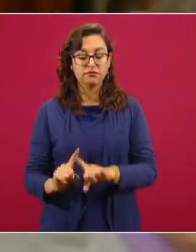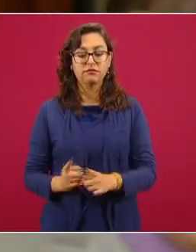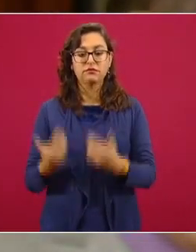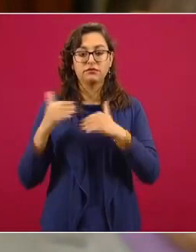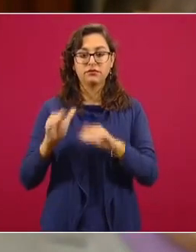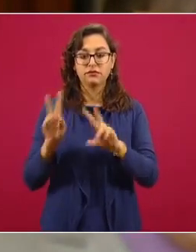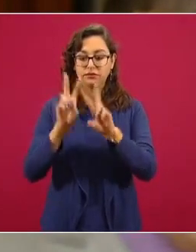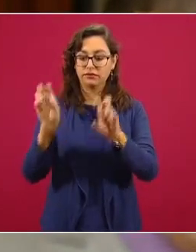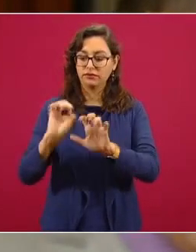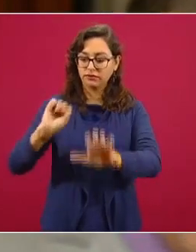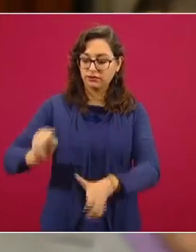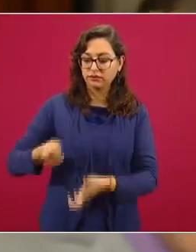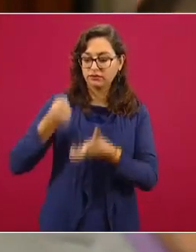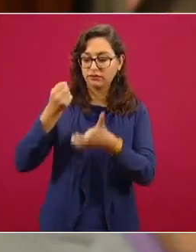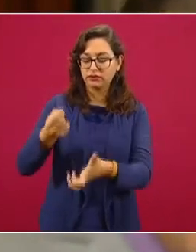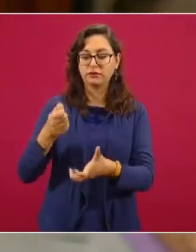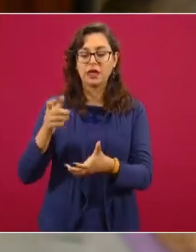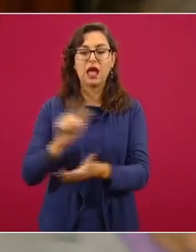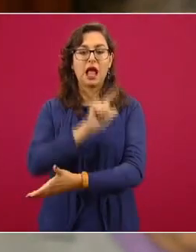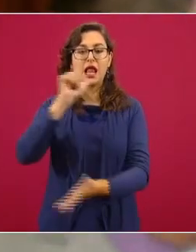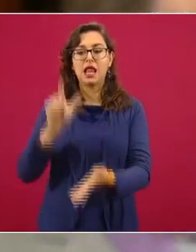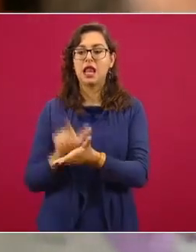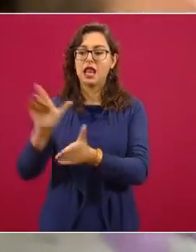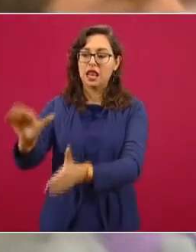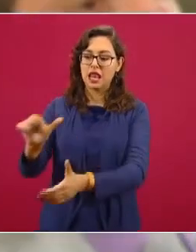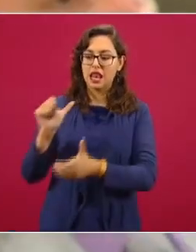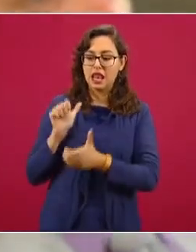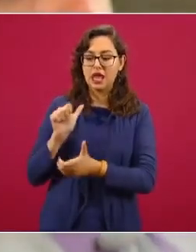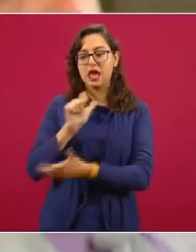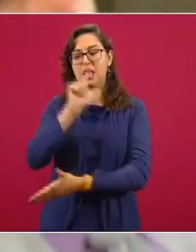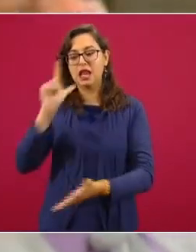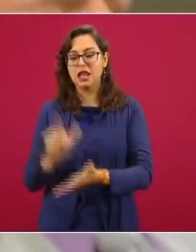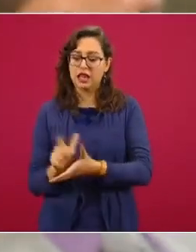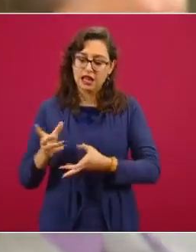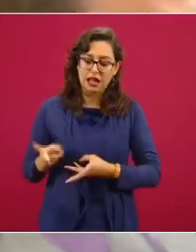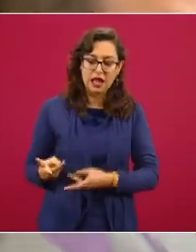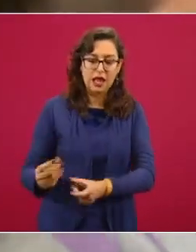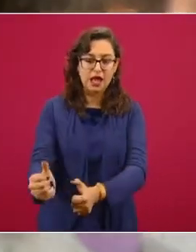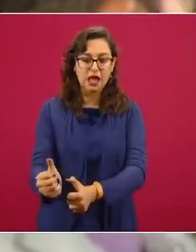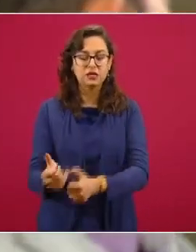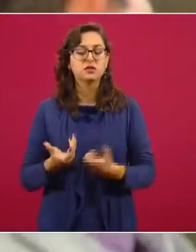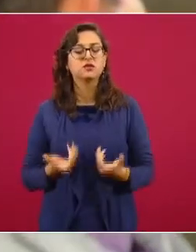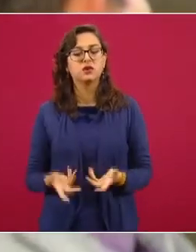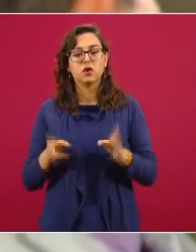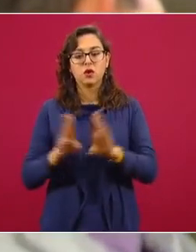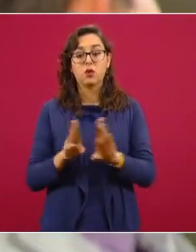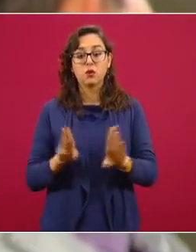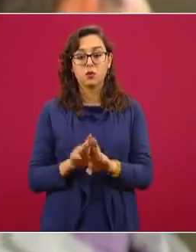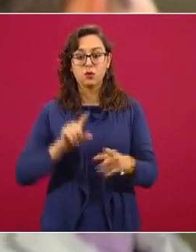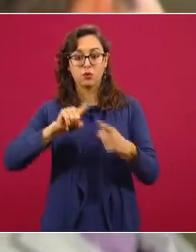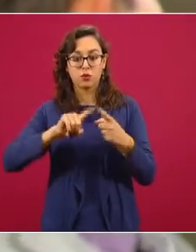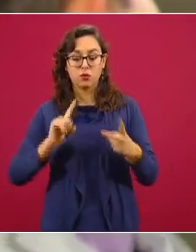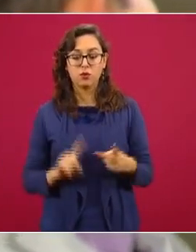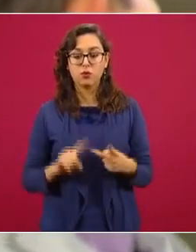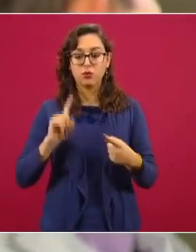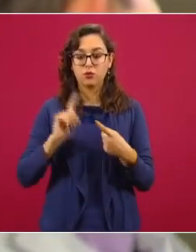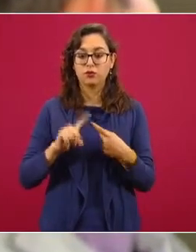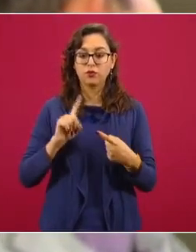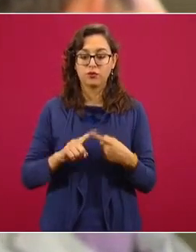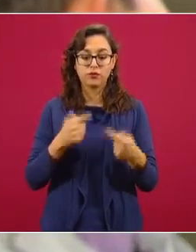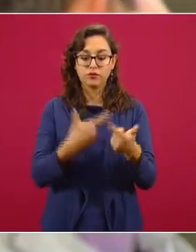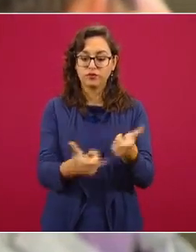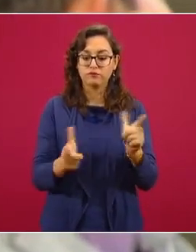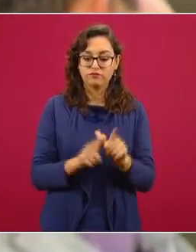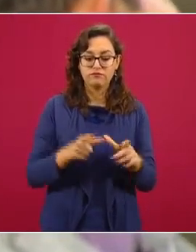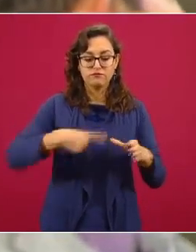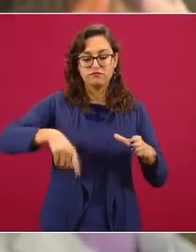presupuesto, la ley de ingresos, el presupuesto de egresos. Hay dos áreas específicas. Uno, que la oposición critica o